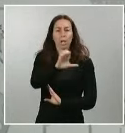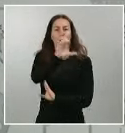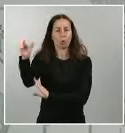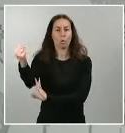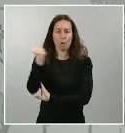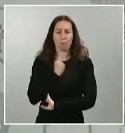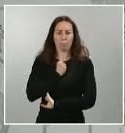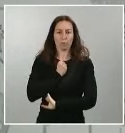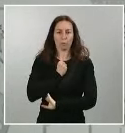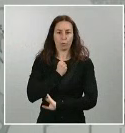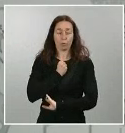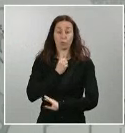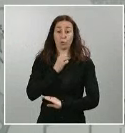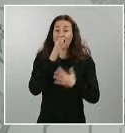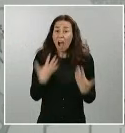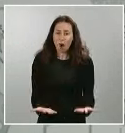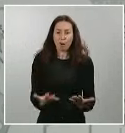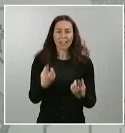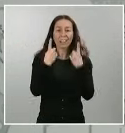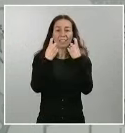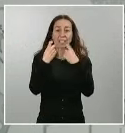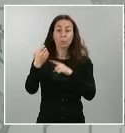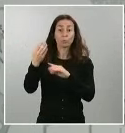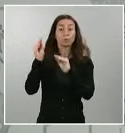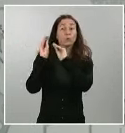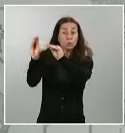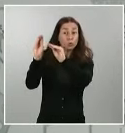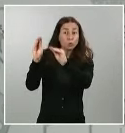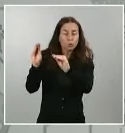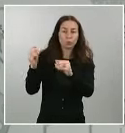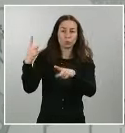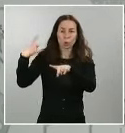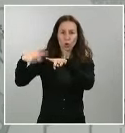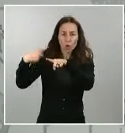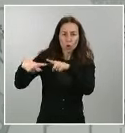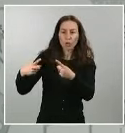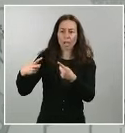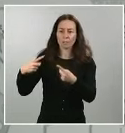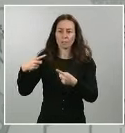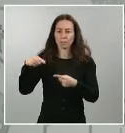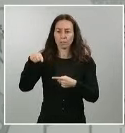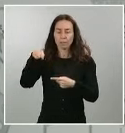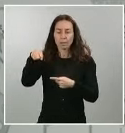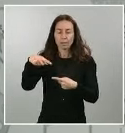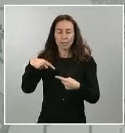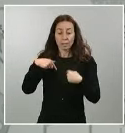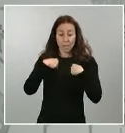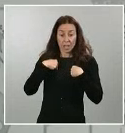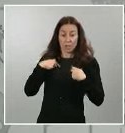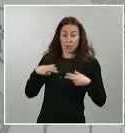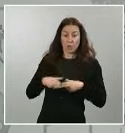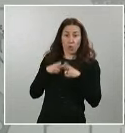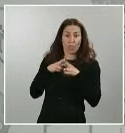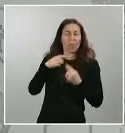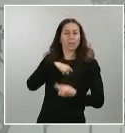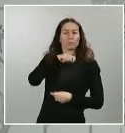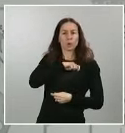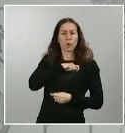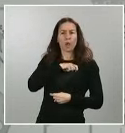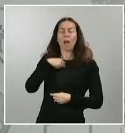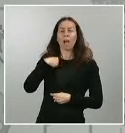que la bandera azul de las 12 estrellas arraigue para siempre en los corazones de los europeos. Europa debe elevarse para siempre y no